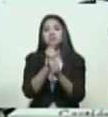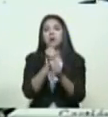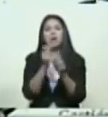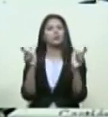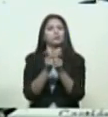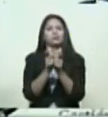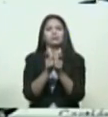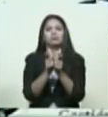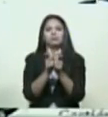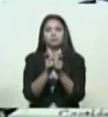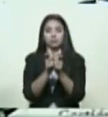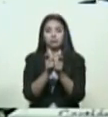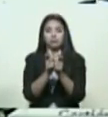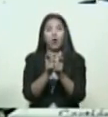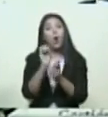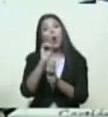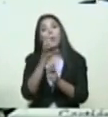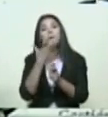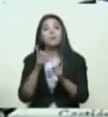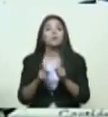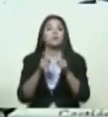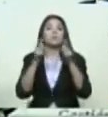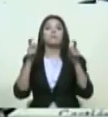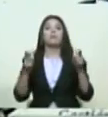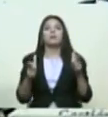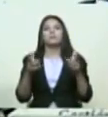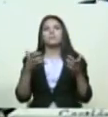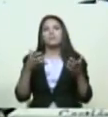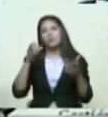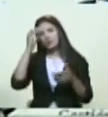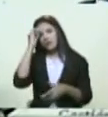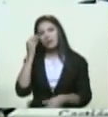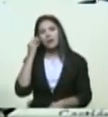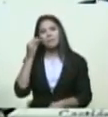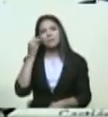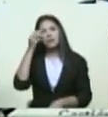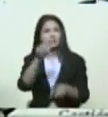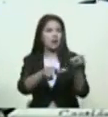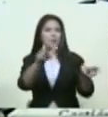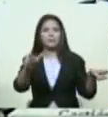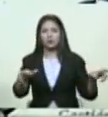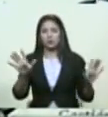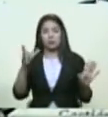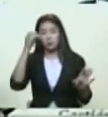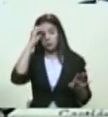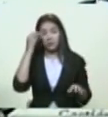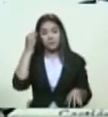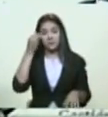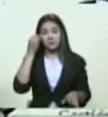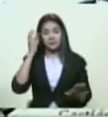haya, por ejemplo, no sé qué opinará la opinión pública.